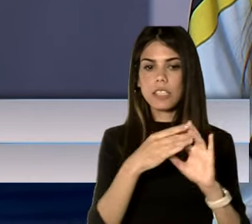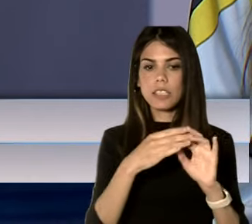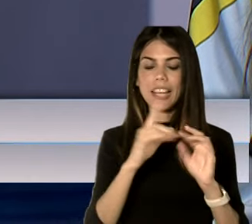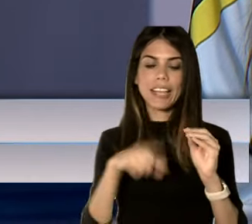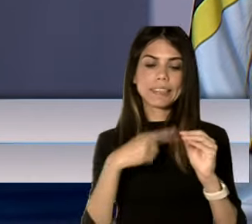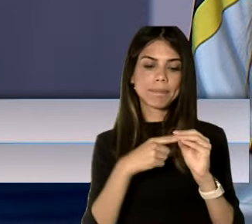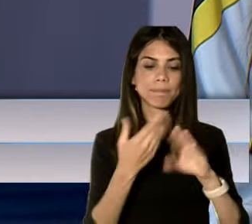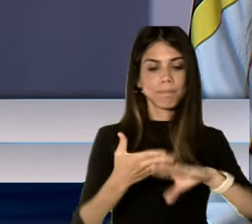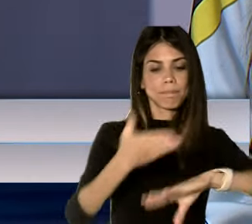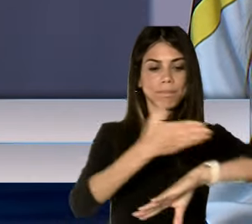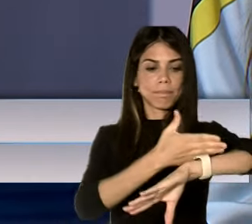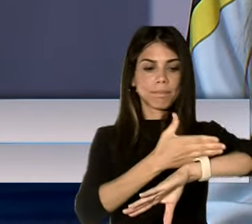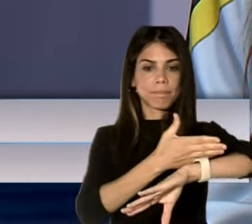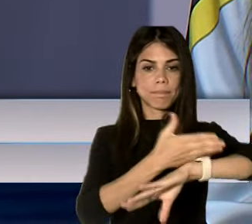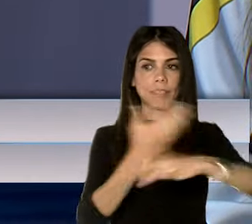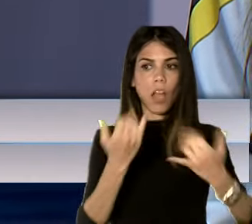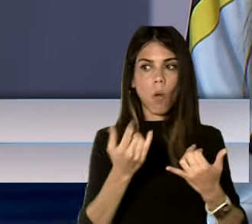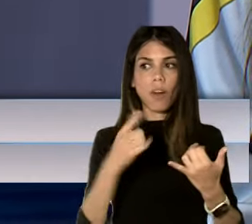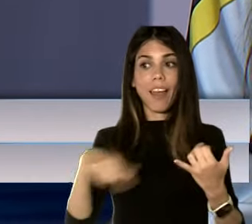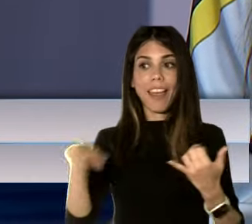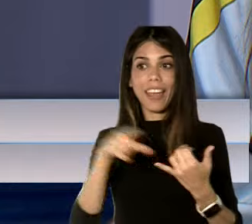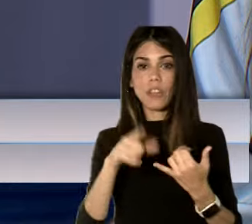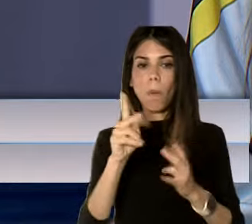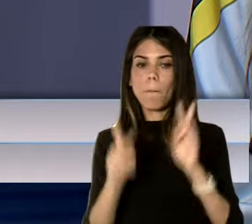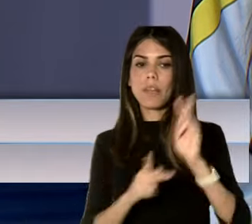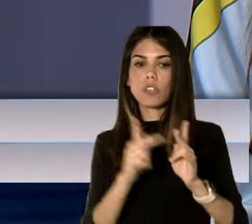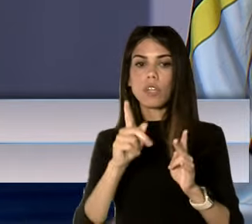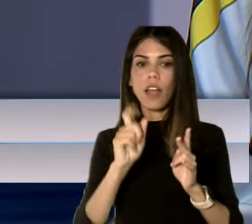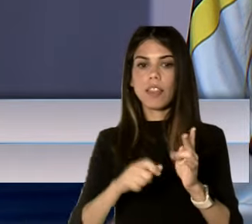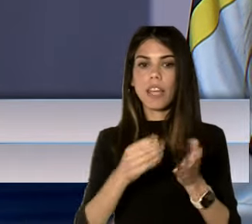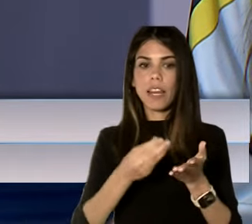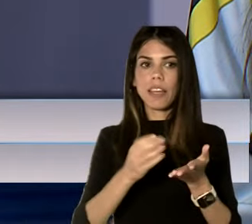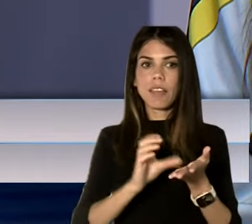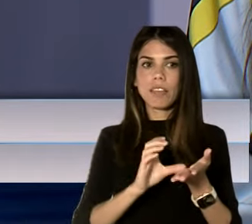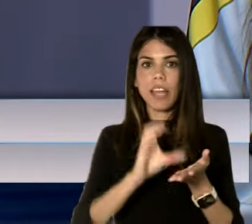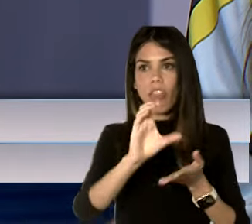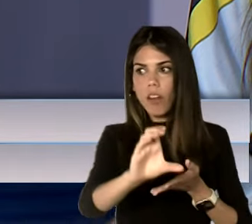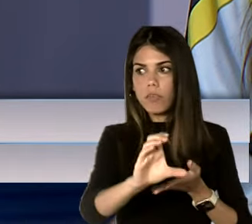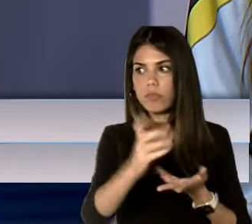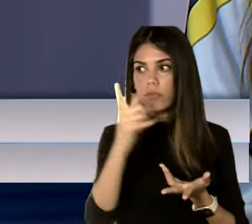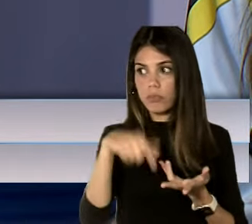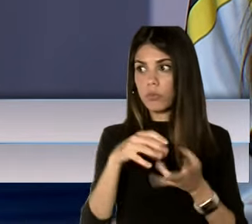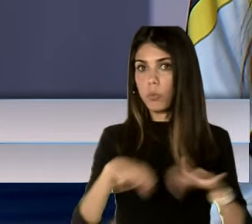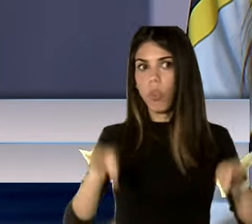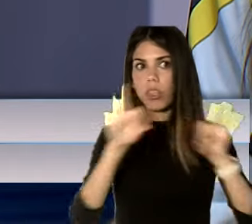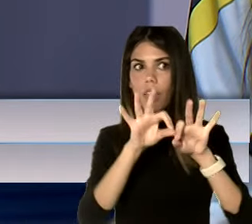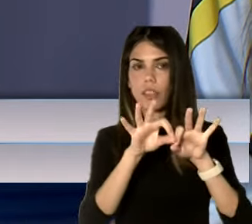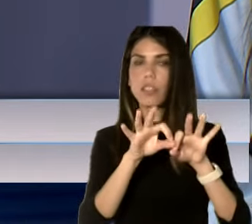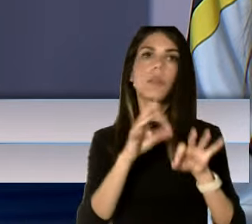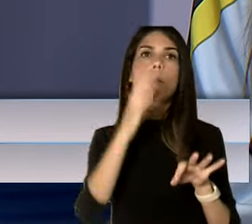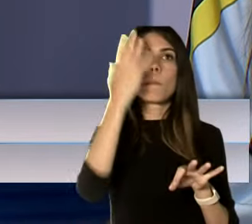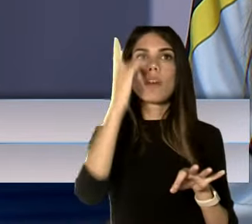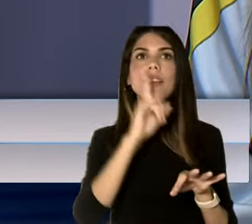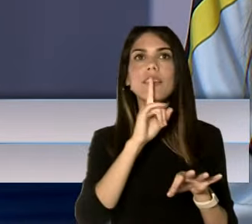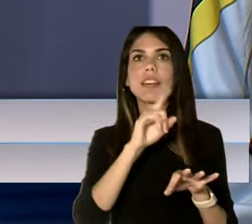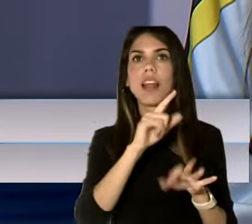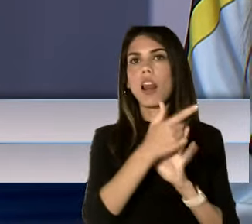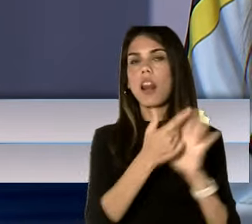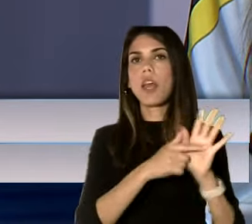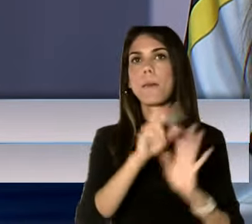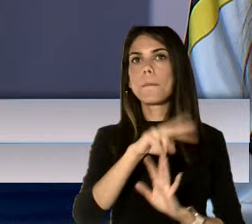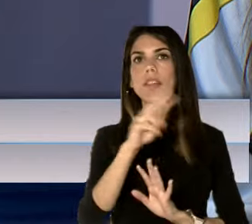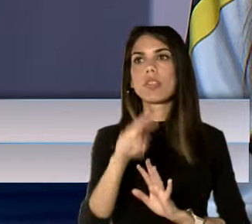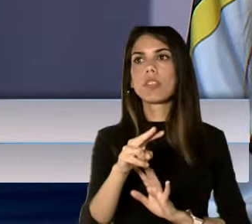eh lo que tienen que dar estas personas es bien importante porque realmente hay ley 22 que vienen y